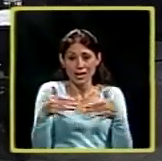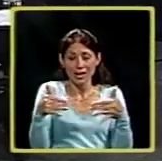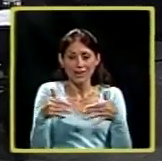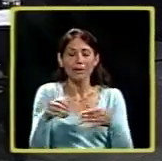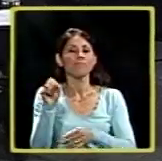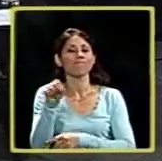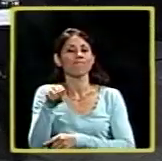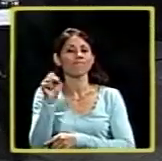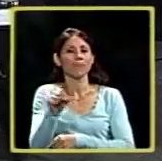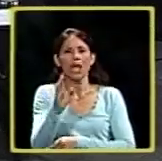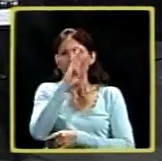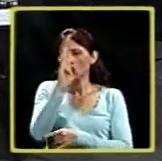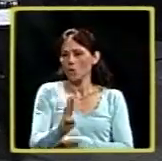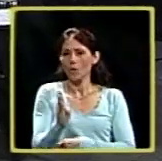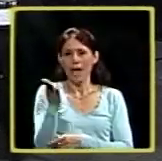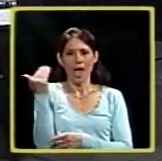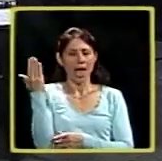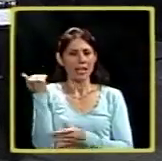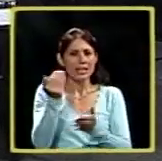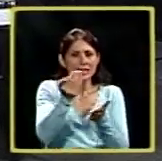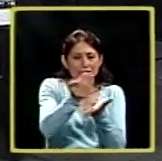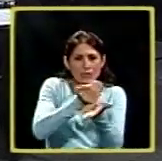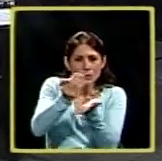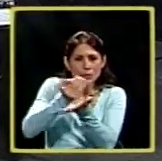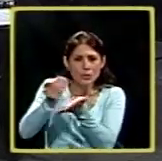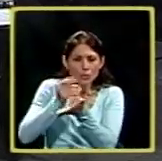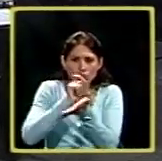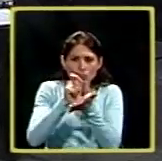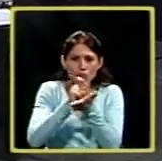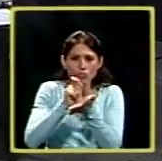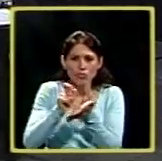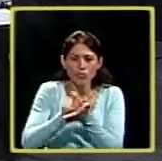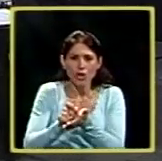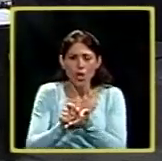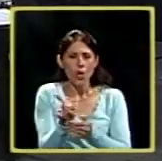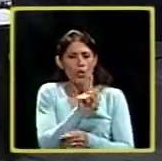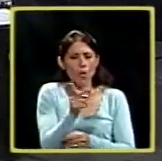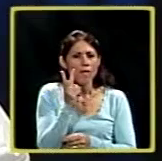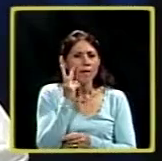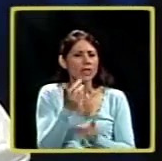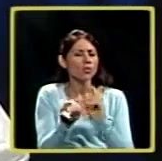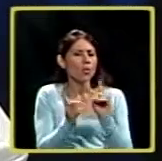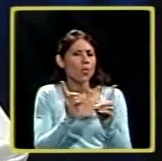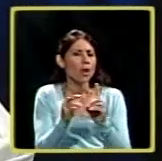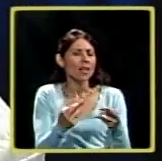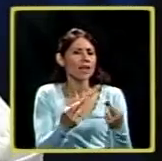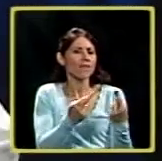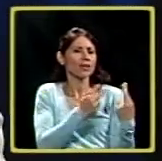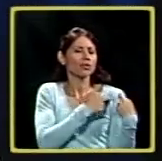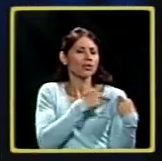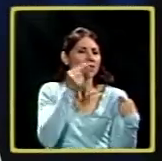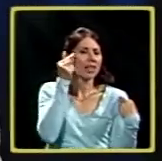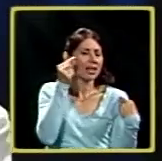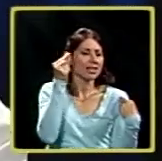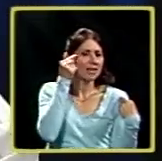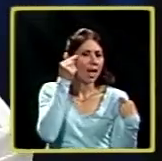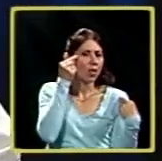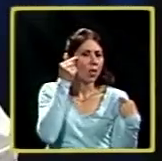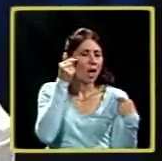recopilado ni se había hecho la relación entre la responsabilidad que asumía el Estado al